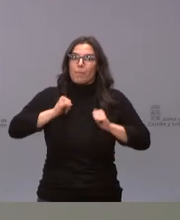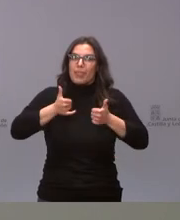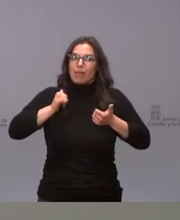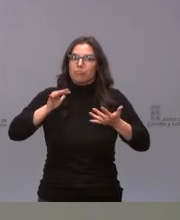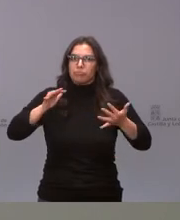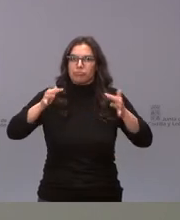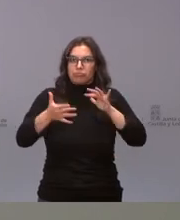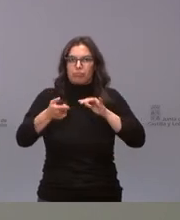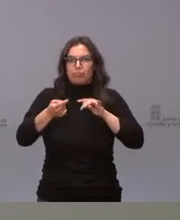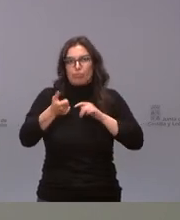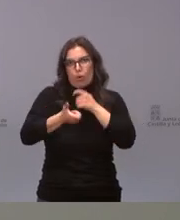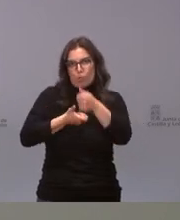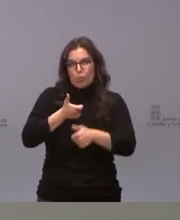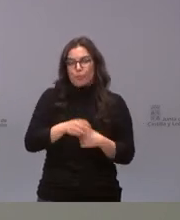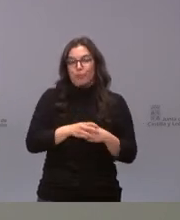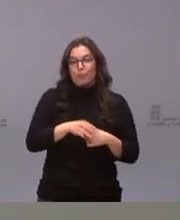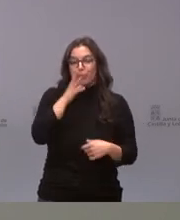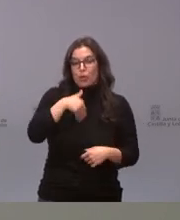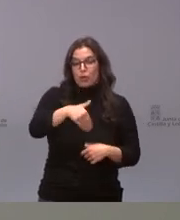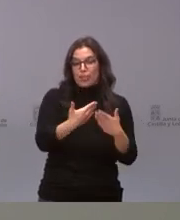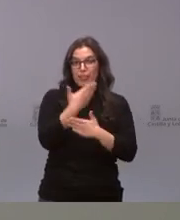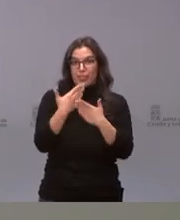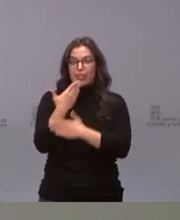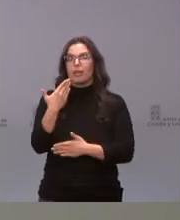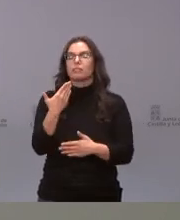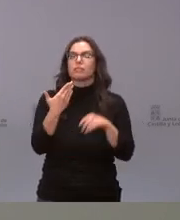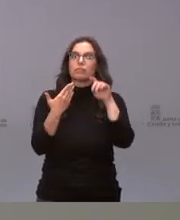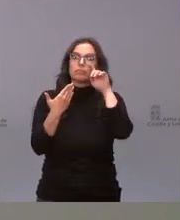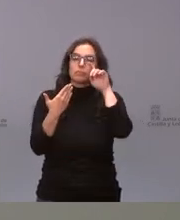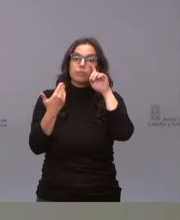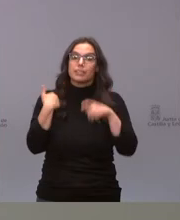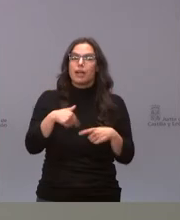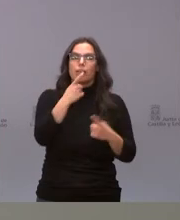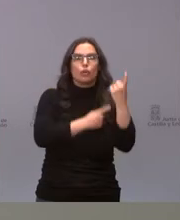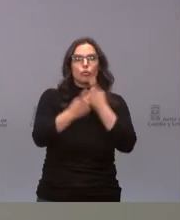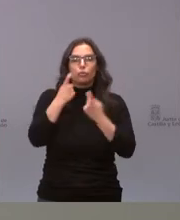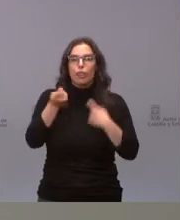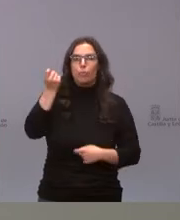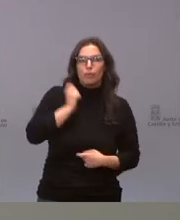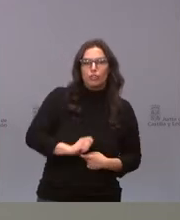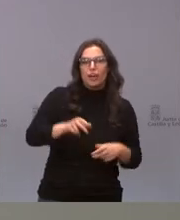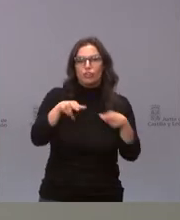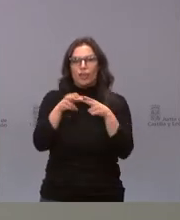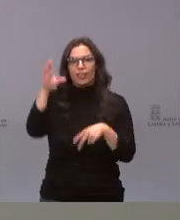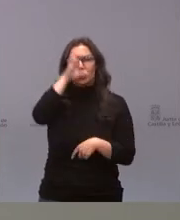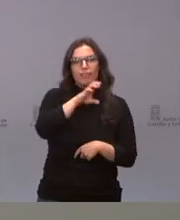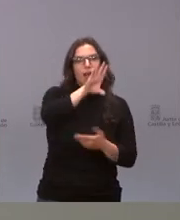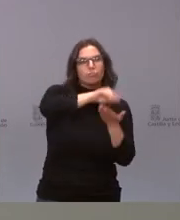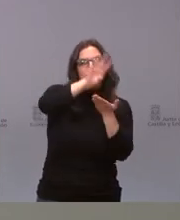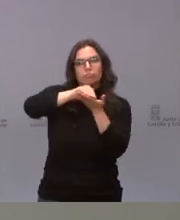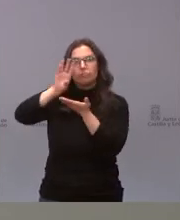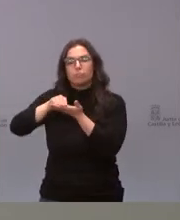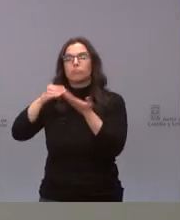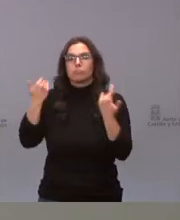revertir esta situación. En estos días, después de consultar a nuestros profesionales, a nuestras sociedades científicas, nuestras